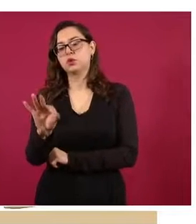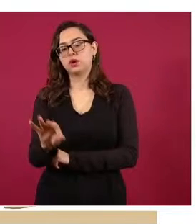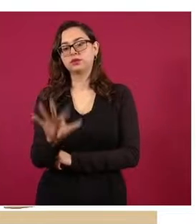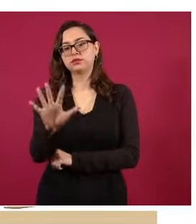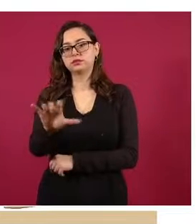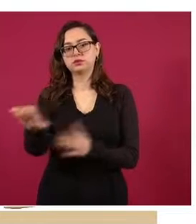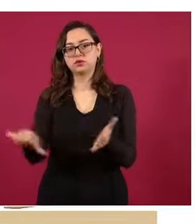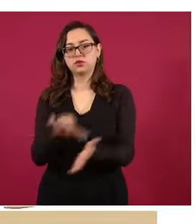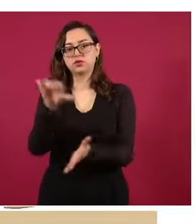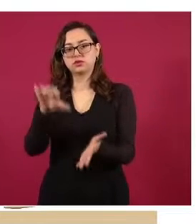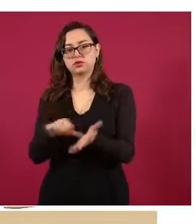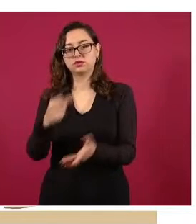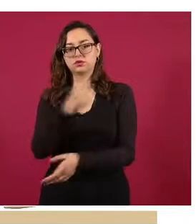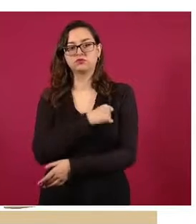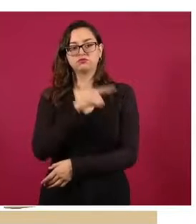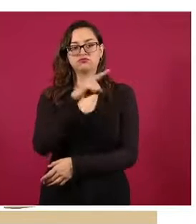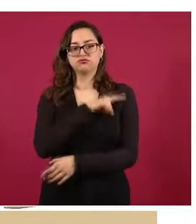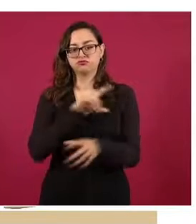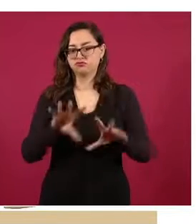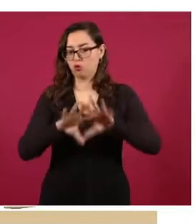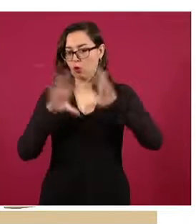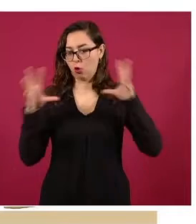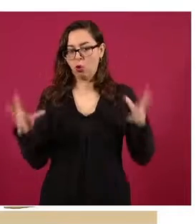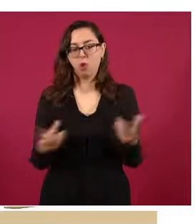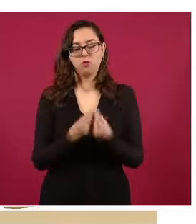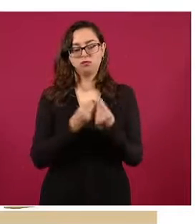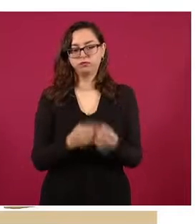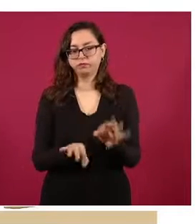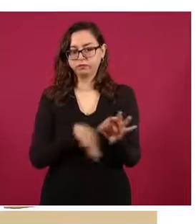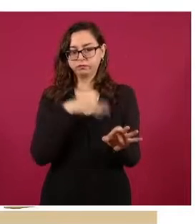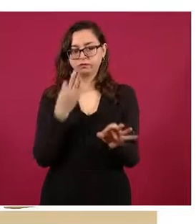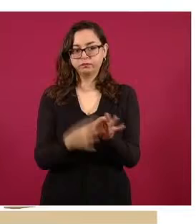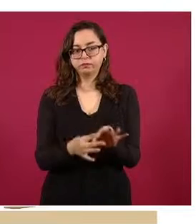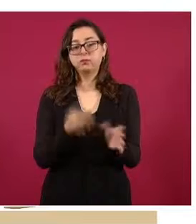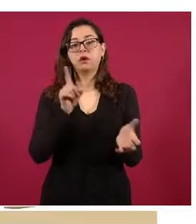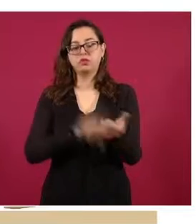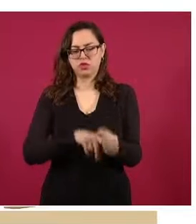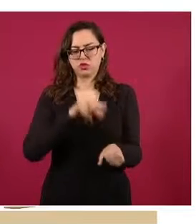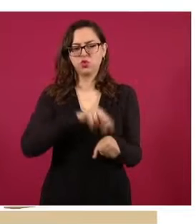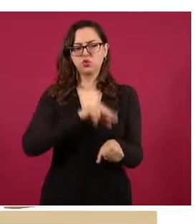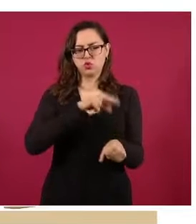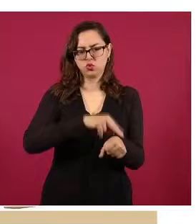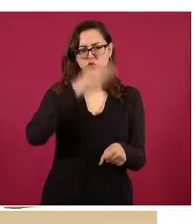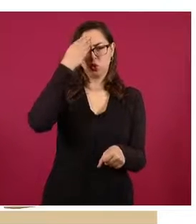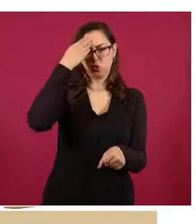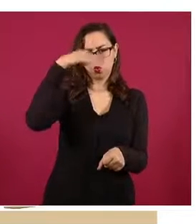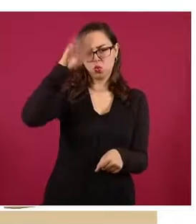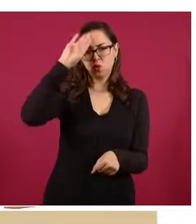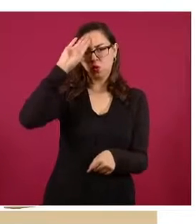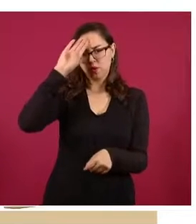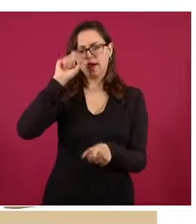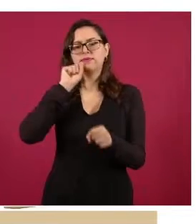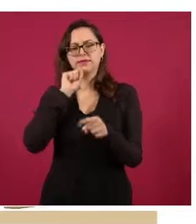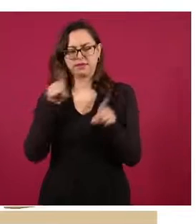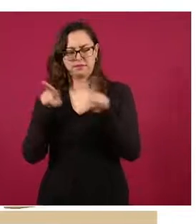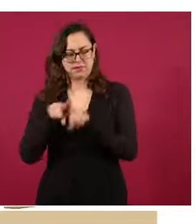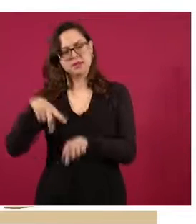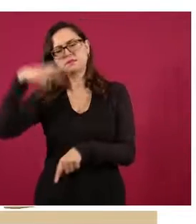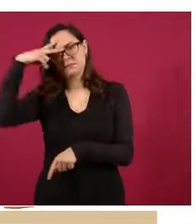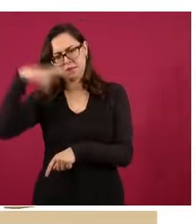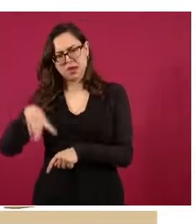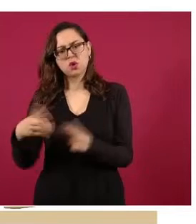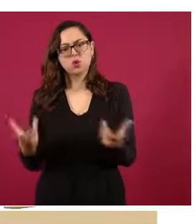de salud, con una cobertura justamente con la participación de médicos cubanos y también con médicos residentes de nuestro